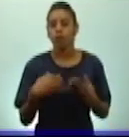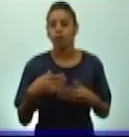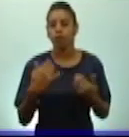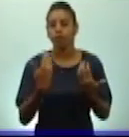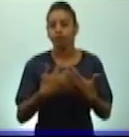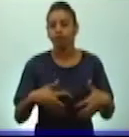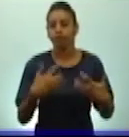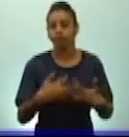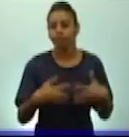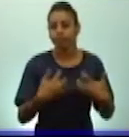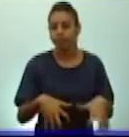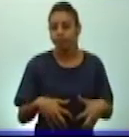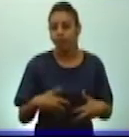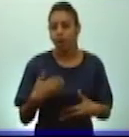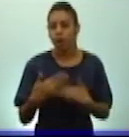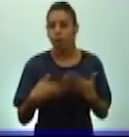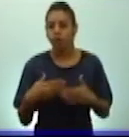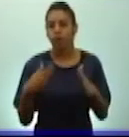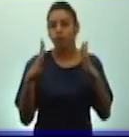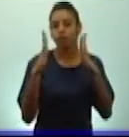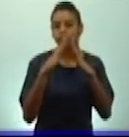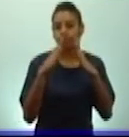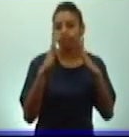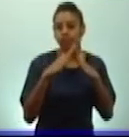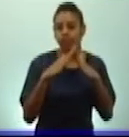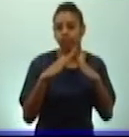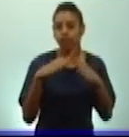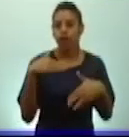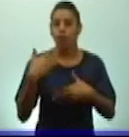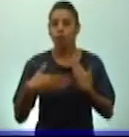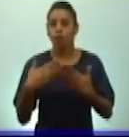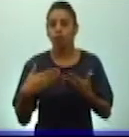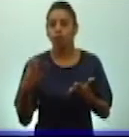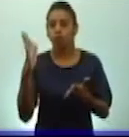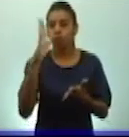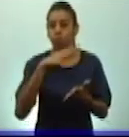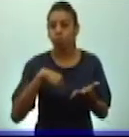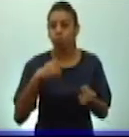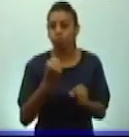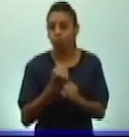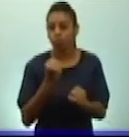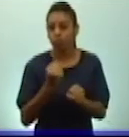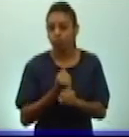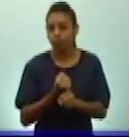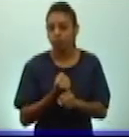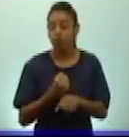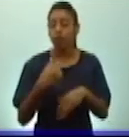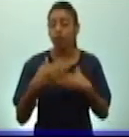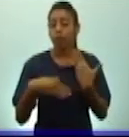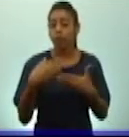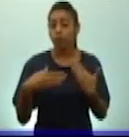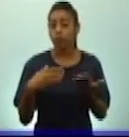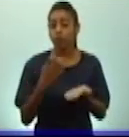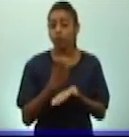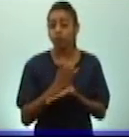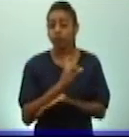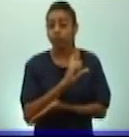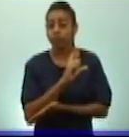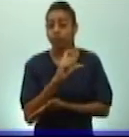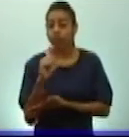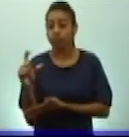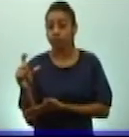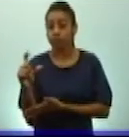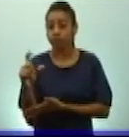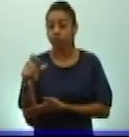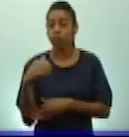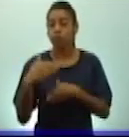el problema de la vivienda, el problema del desempleo, el problema de la educación y